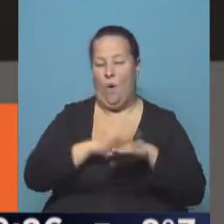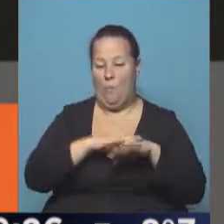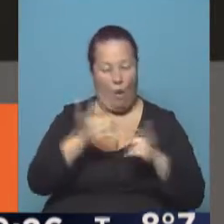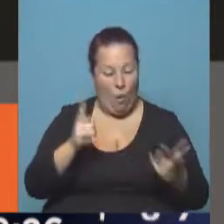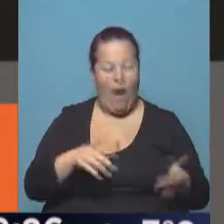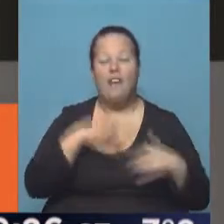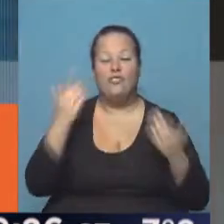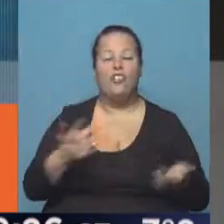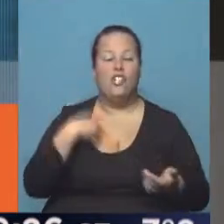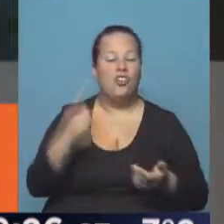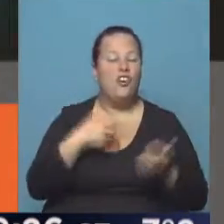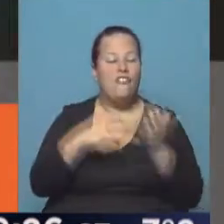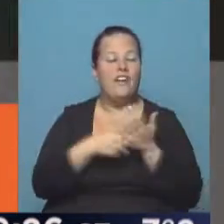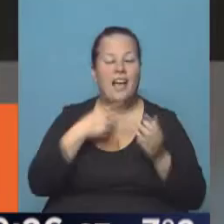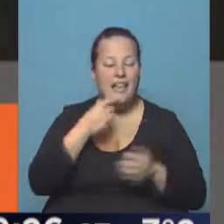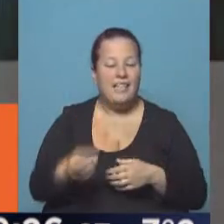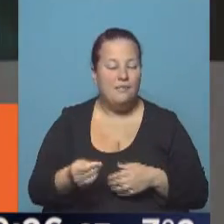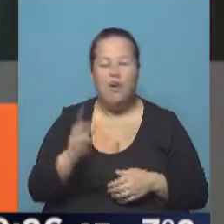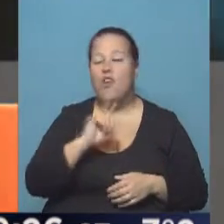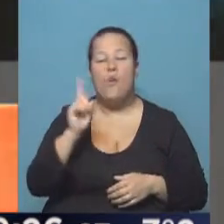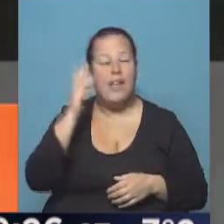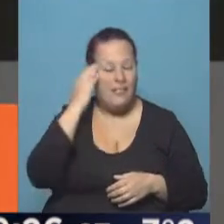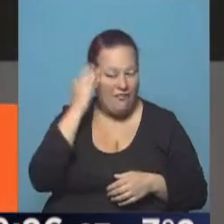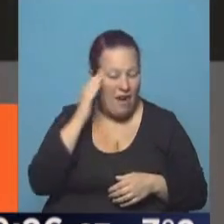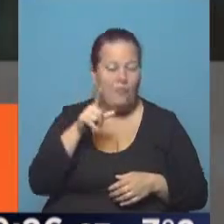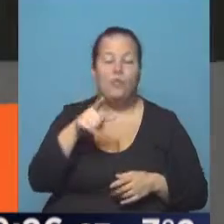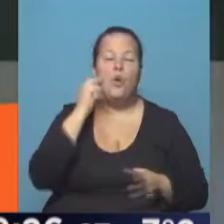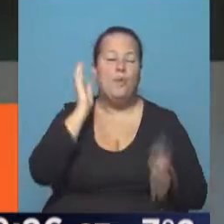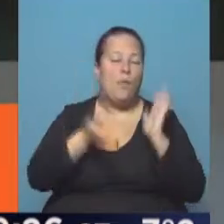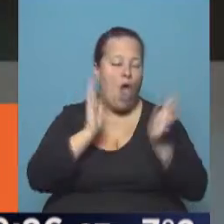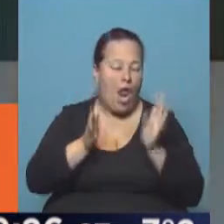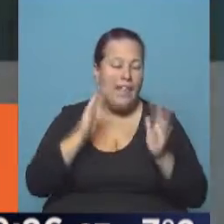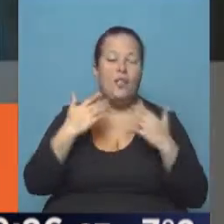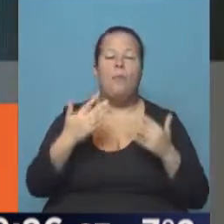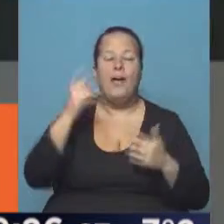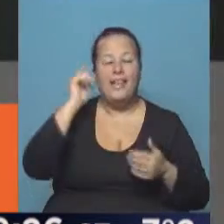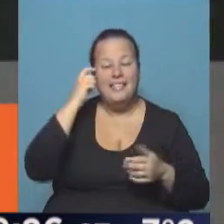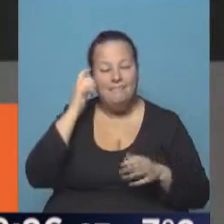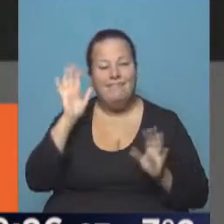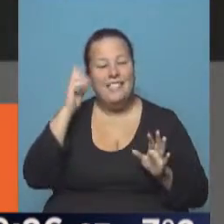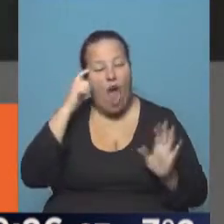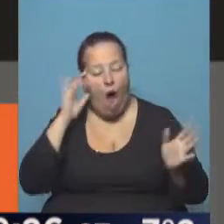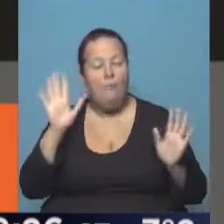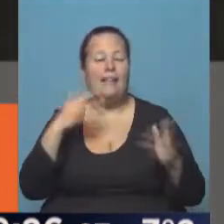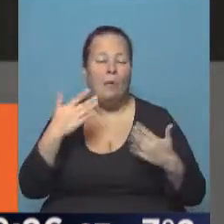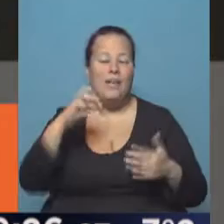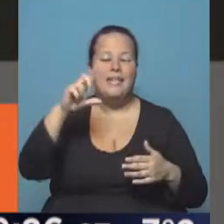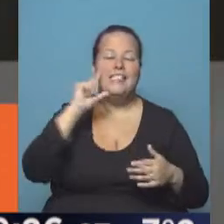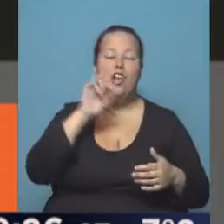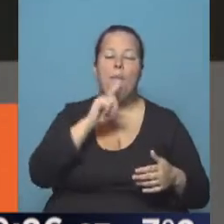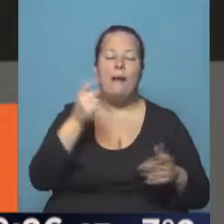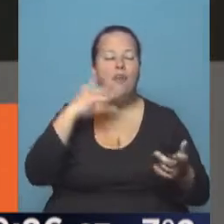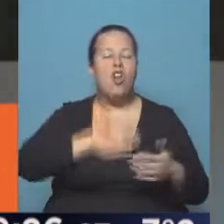Entonces nosotros lo que decimos los fiscales, que no es un enfermo, es un violento, puede ser un psicópata. Quiere decir que es el que no